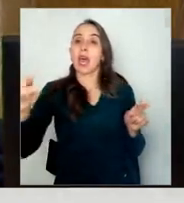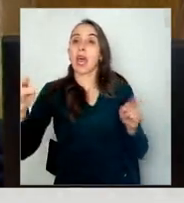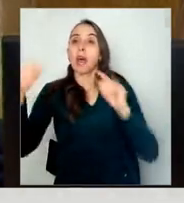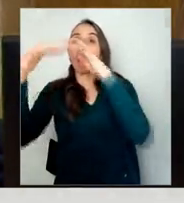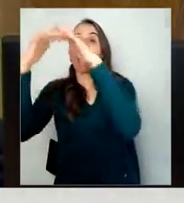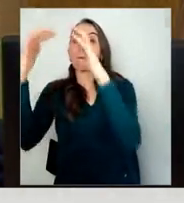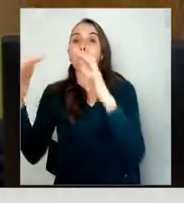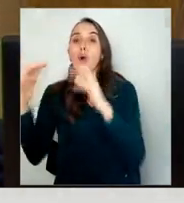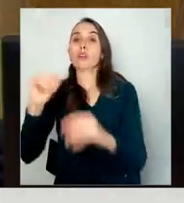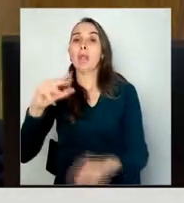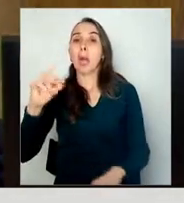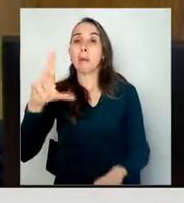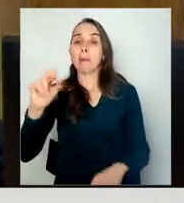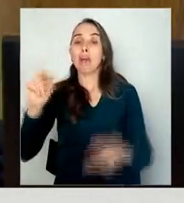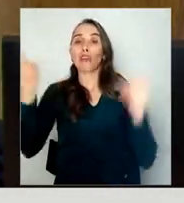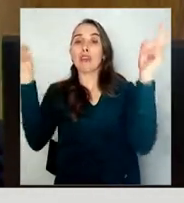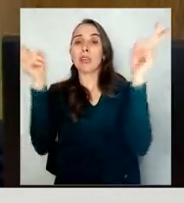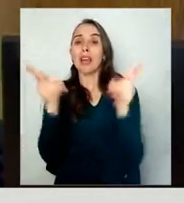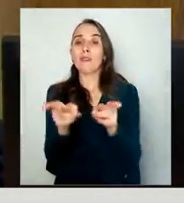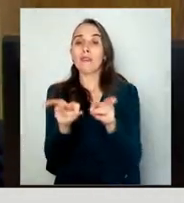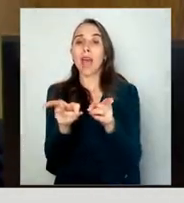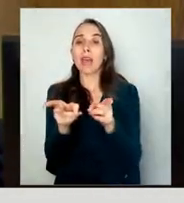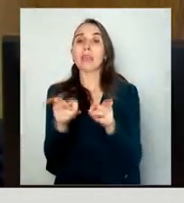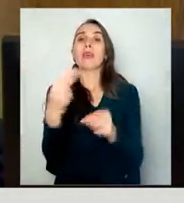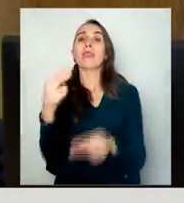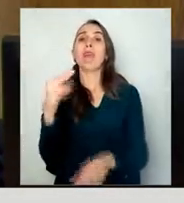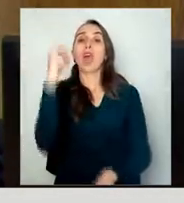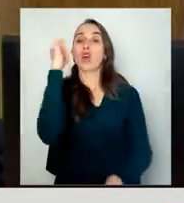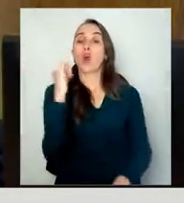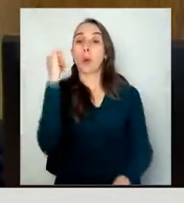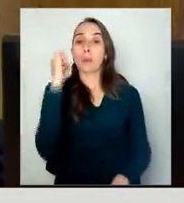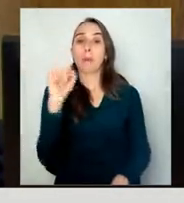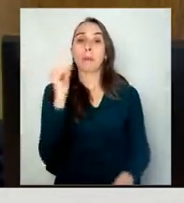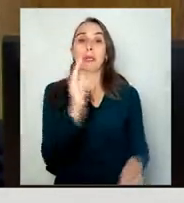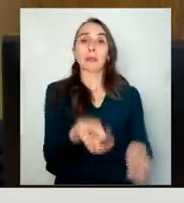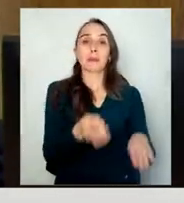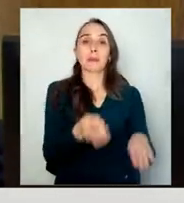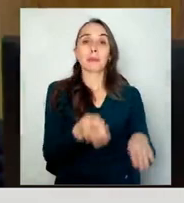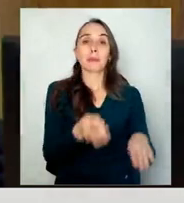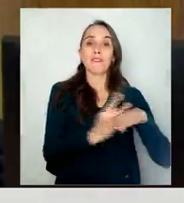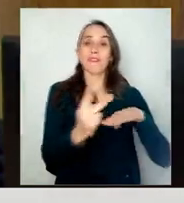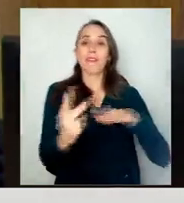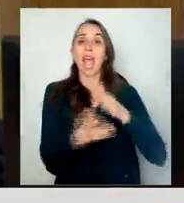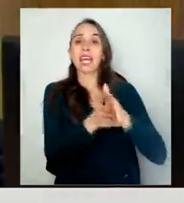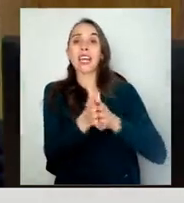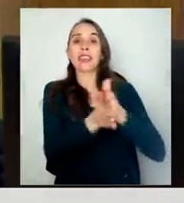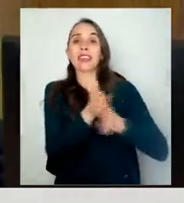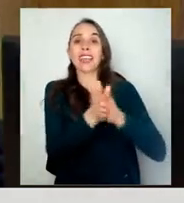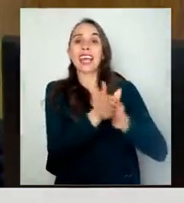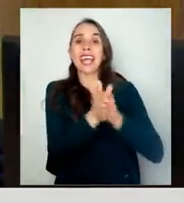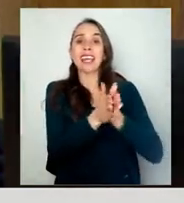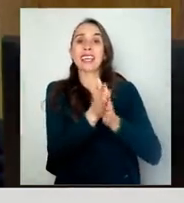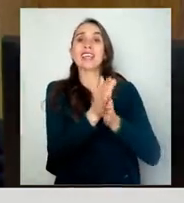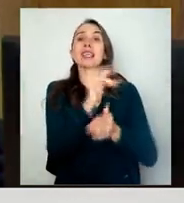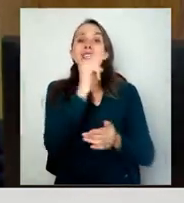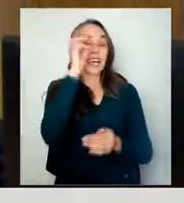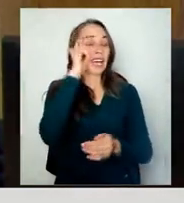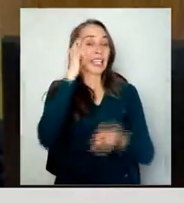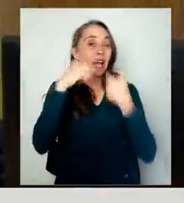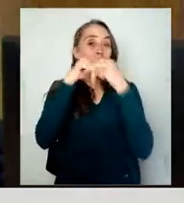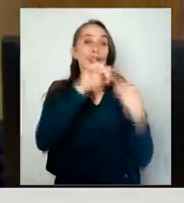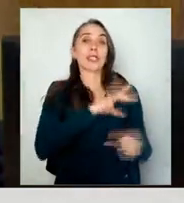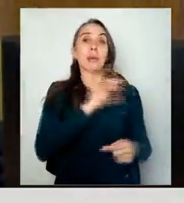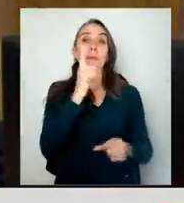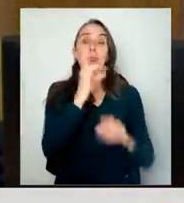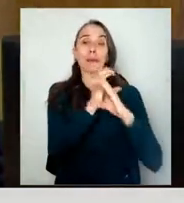valle de la comuna de copiapó ese es el primer viaje en Ferrocarril del que se tenga Recuerdo en nuestra historia y la primera locomotora de nombre